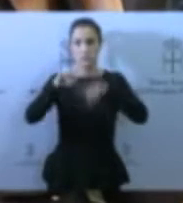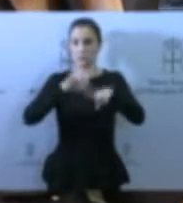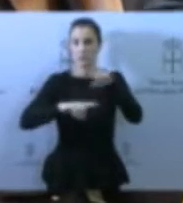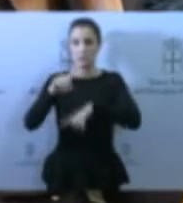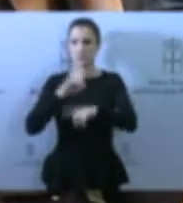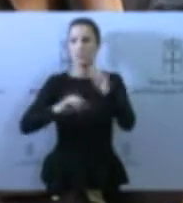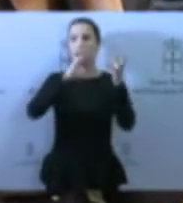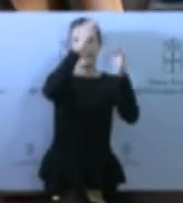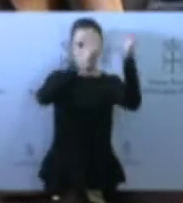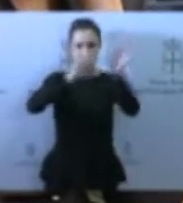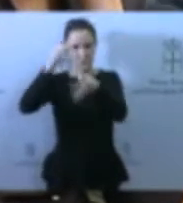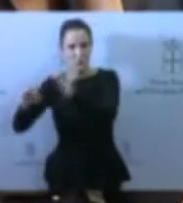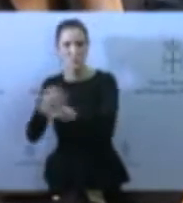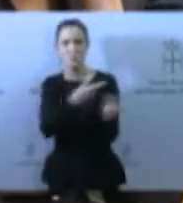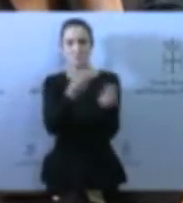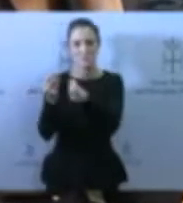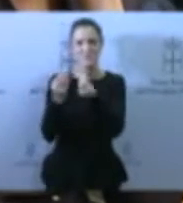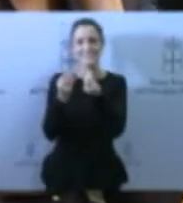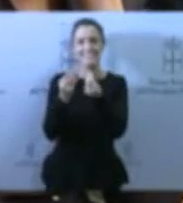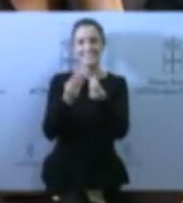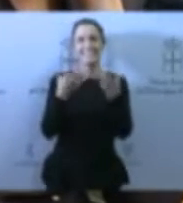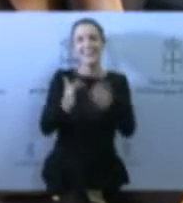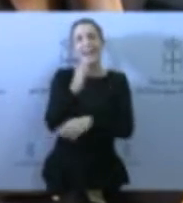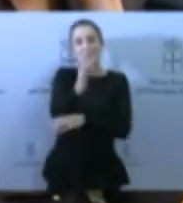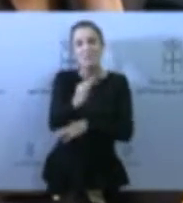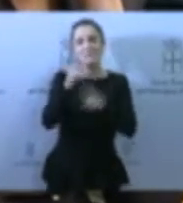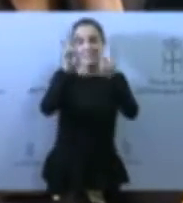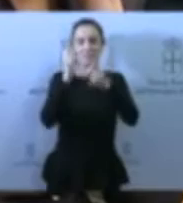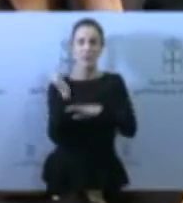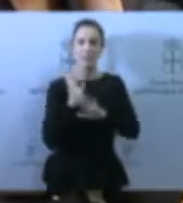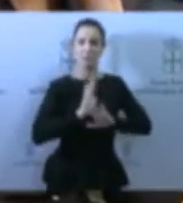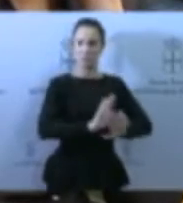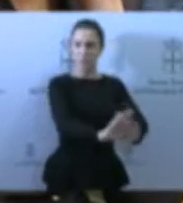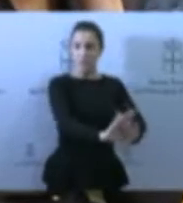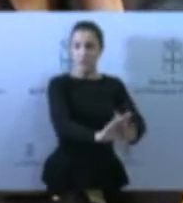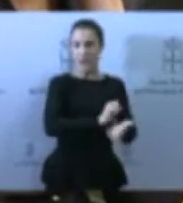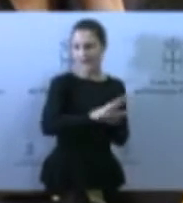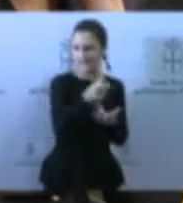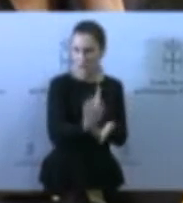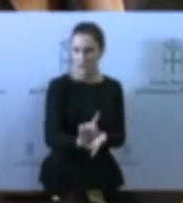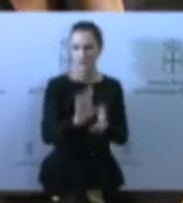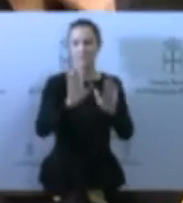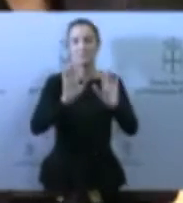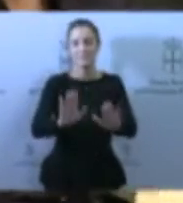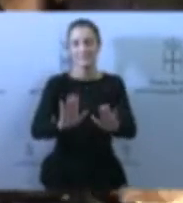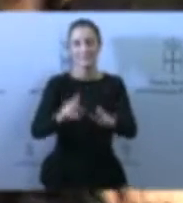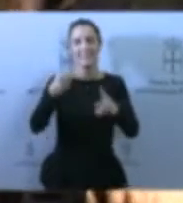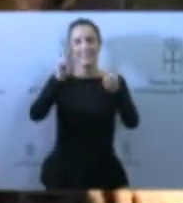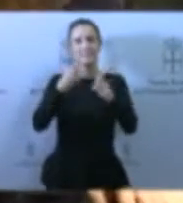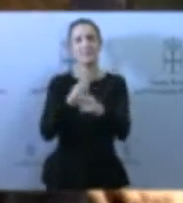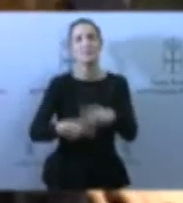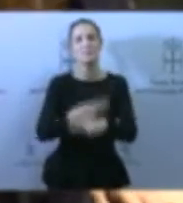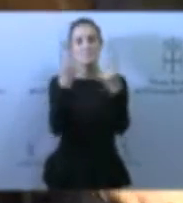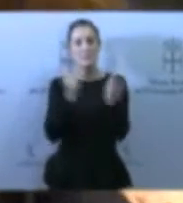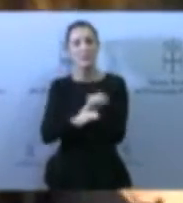que no salen gratis. La dexadez y el abandono non salen gratis, tampoco sale gratis la descapitalización de lo público, non sale